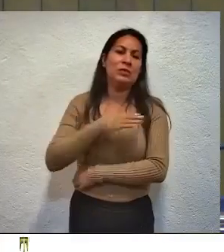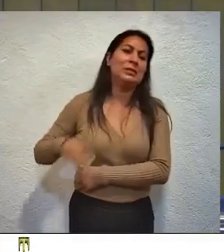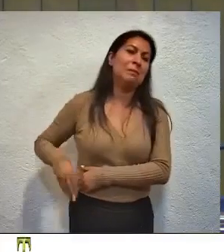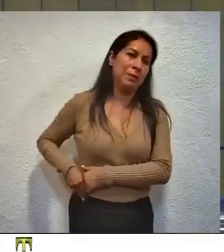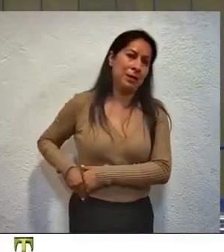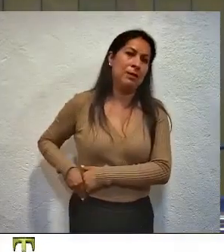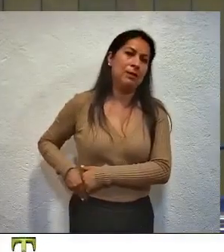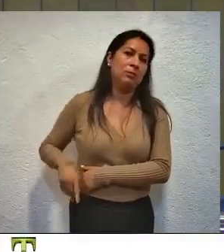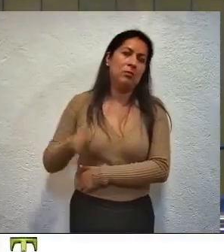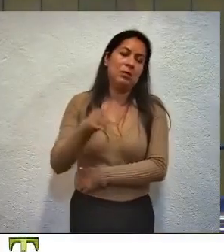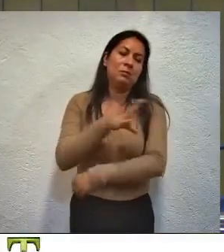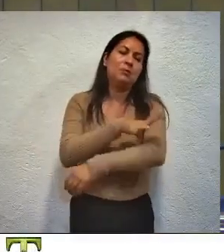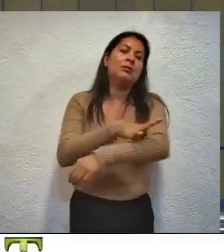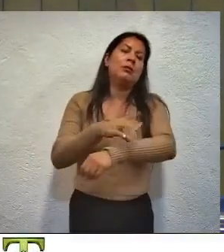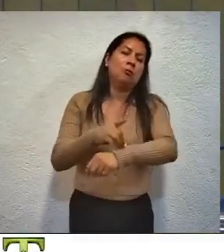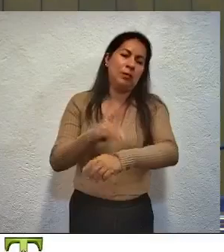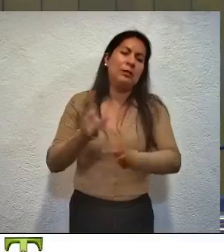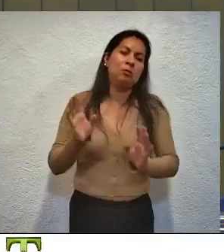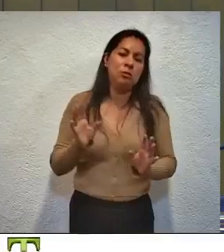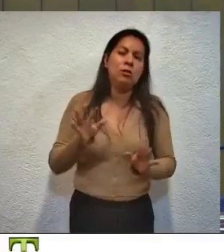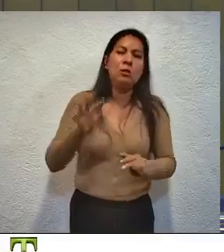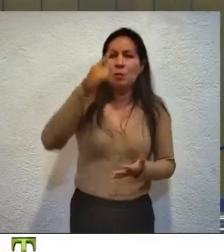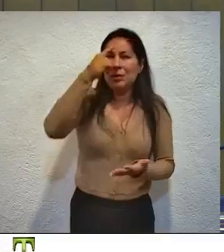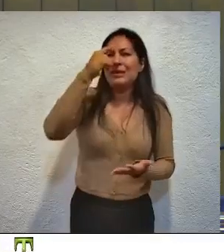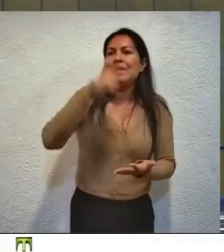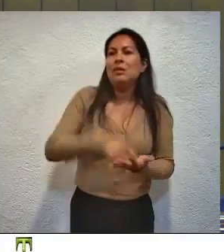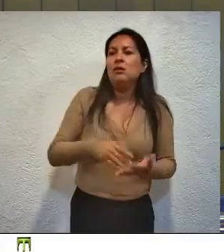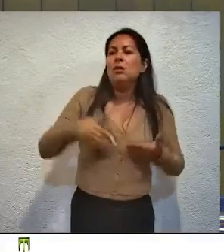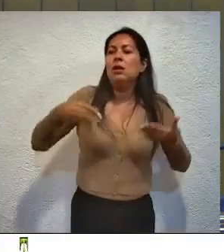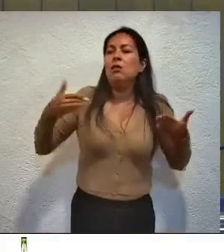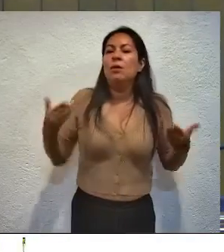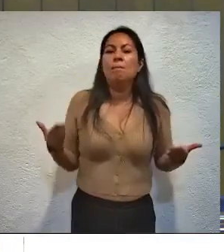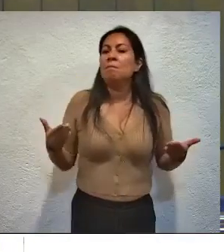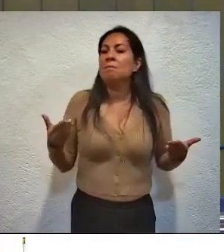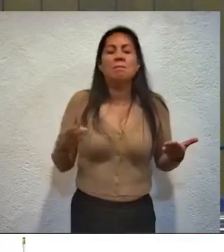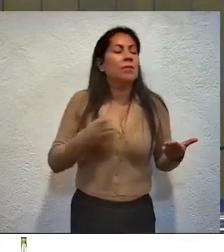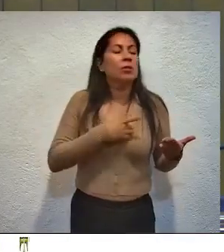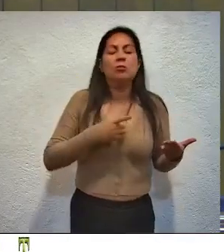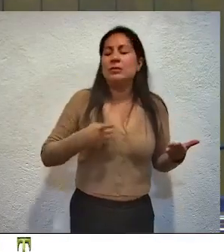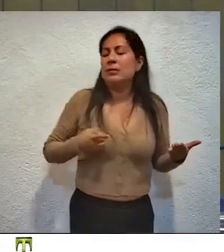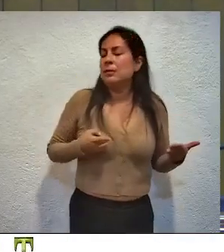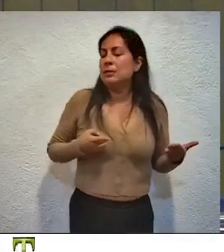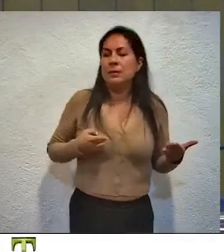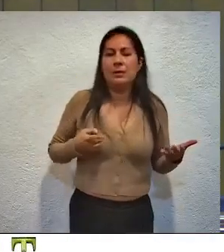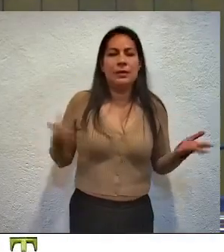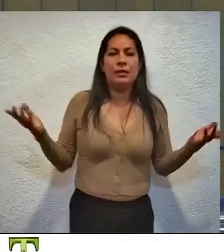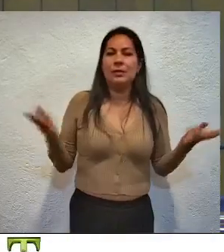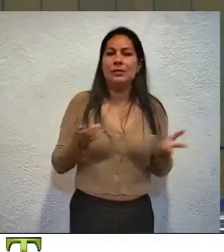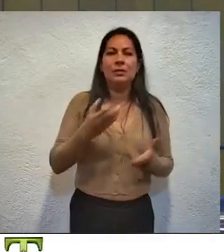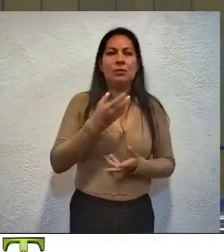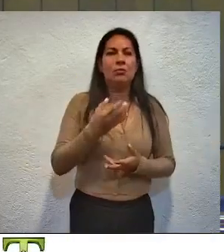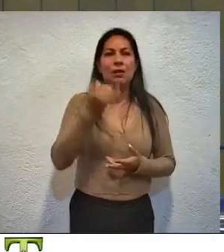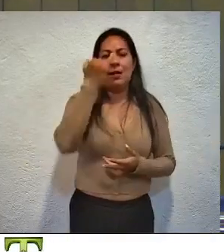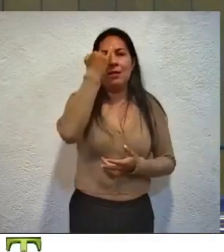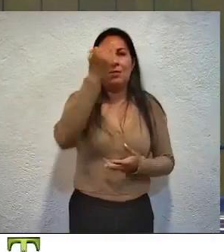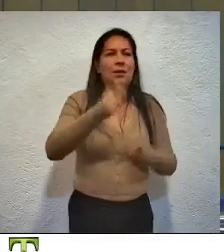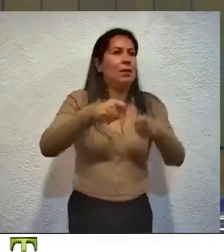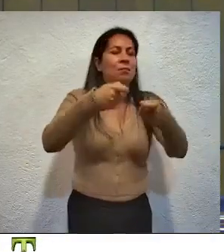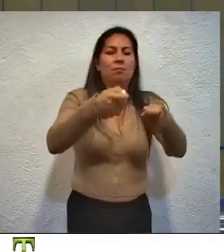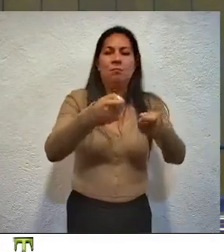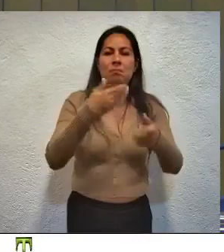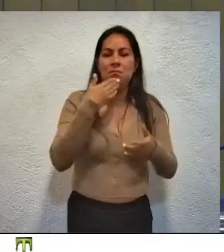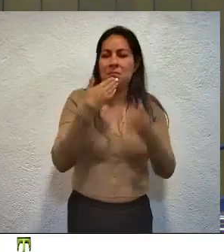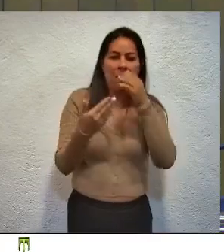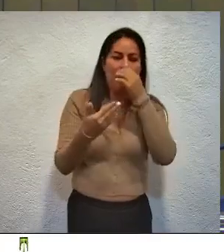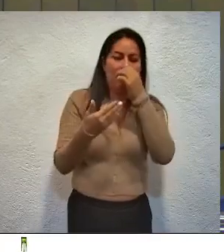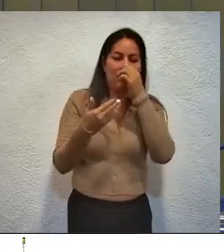son incluso las coordinaciones. ¿Por qué creo que en este momento no se debe de hacer un pronunciamiento